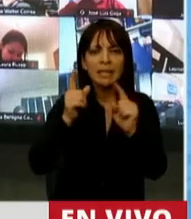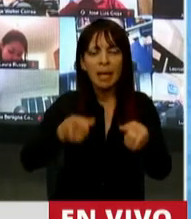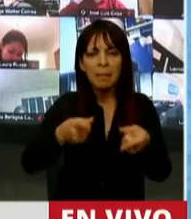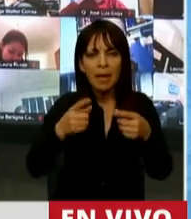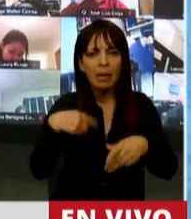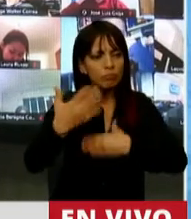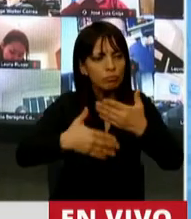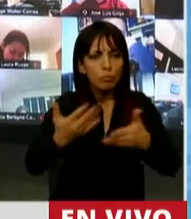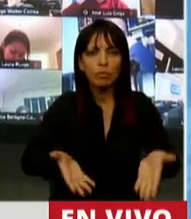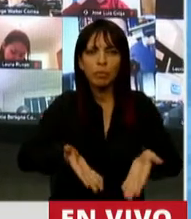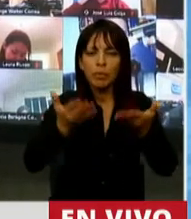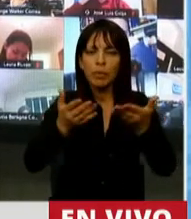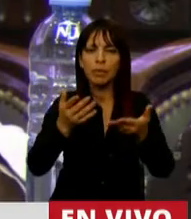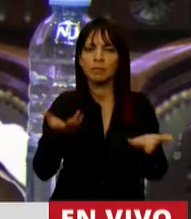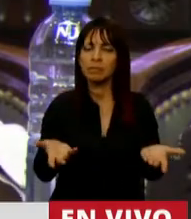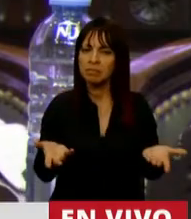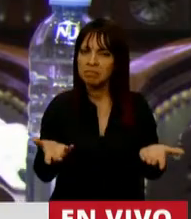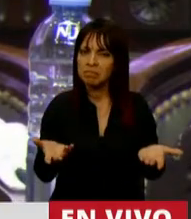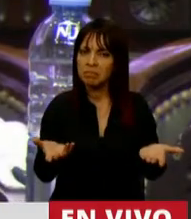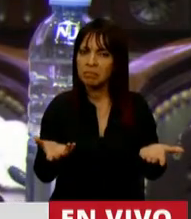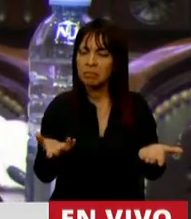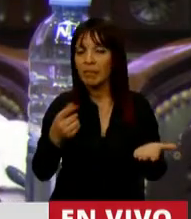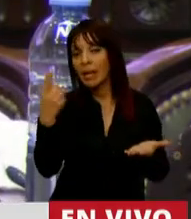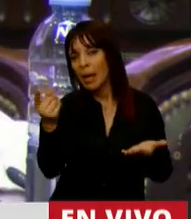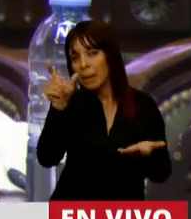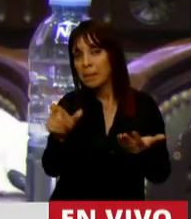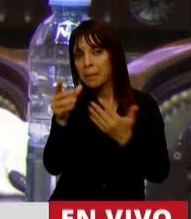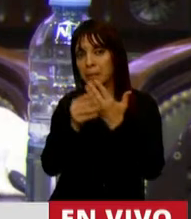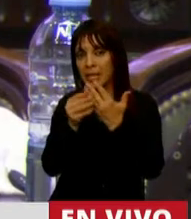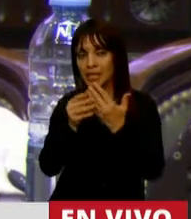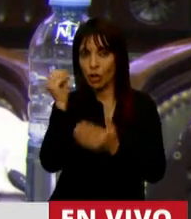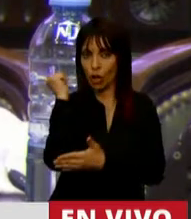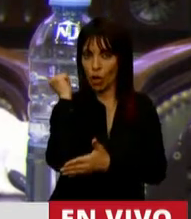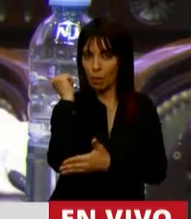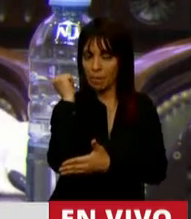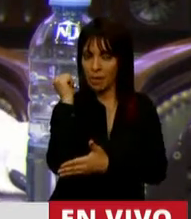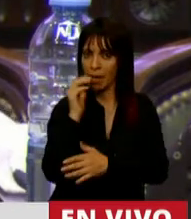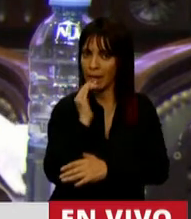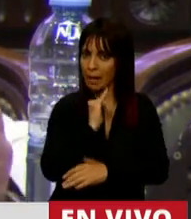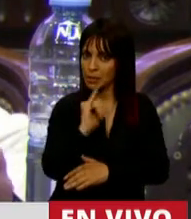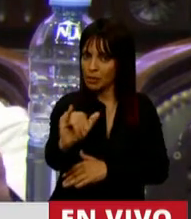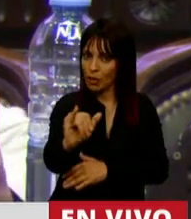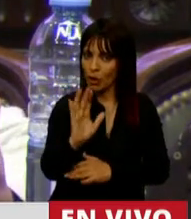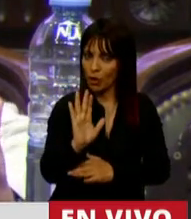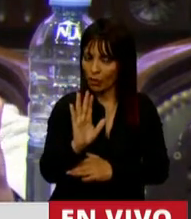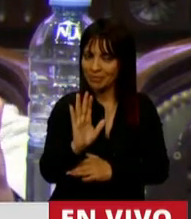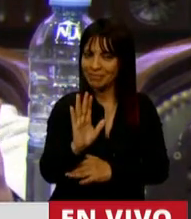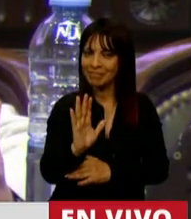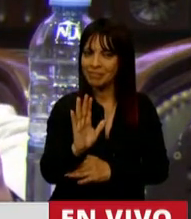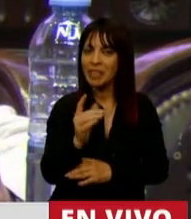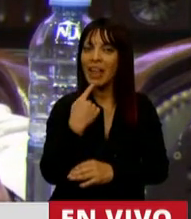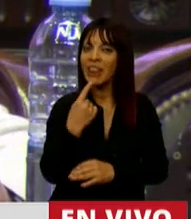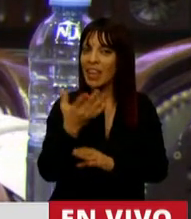de la caída de la producción. Y el ministro de Economía advirtió esto cuando vino acá al Congreso y dijo, si